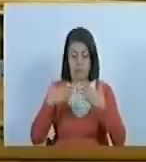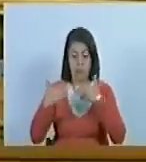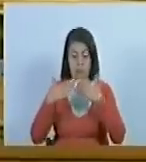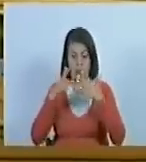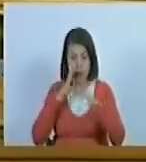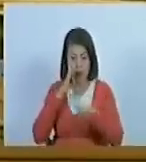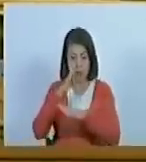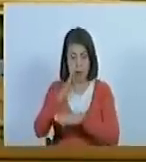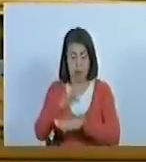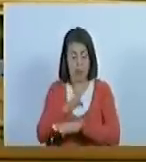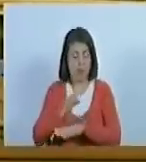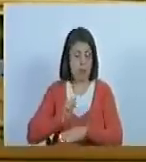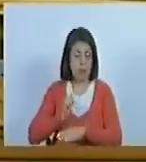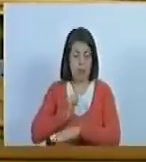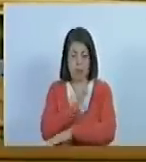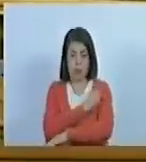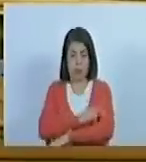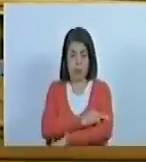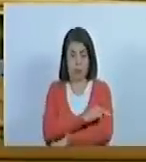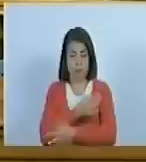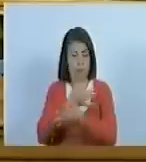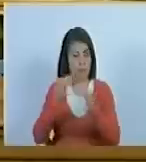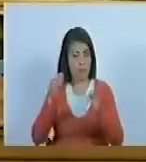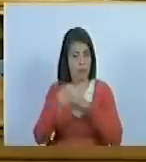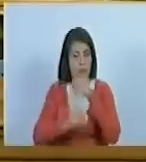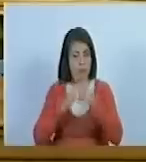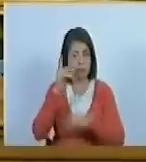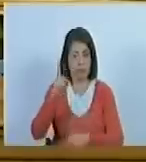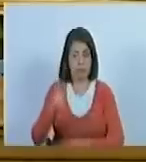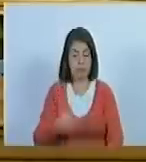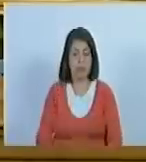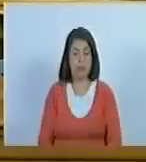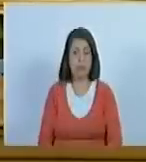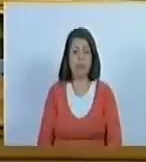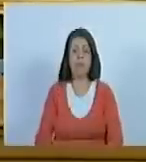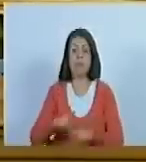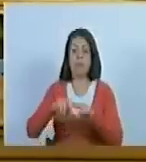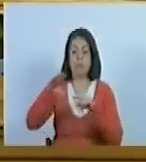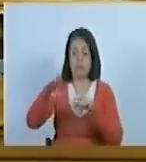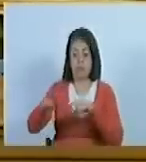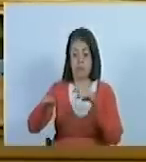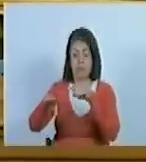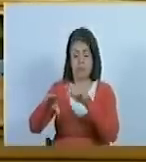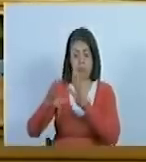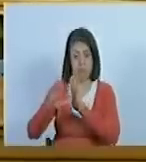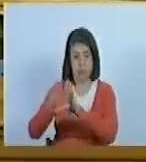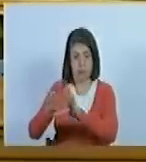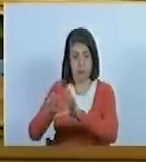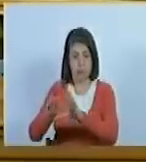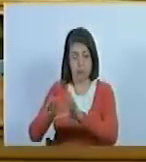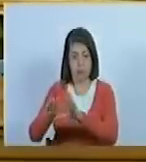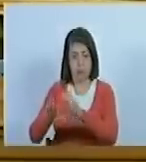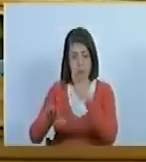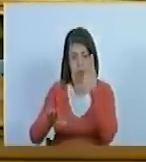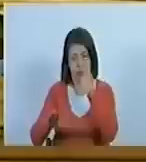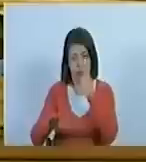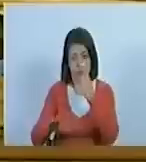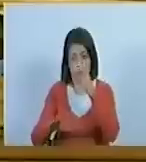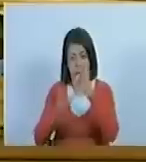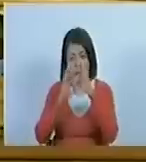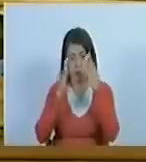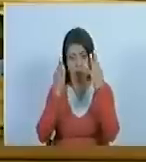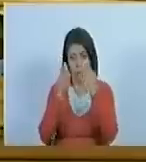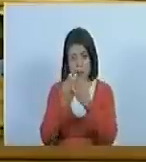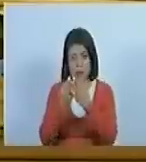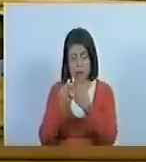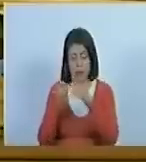de Venezuela, y es lo correcto que se debe hacer, que el niño o niña debe entrar con un solo familiar al área